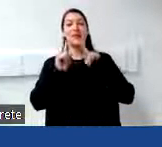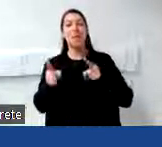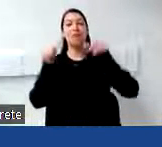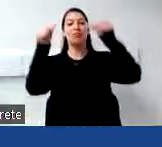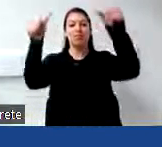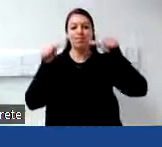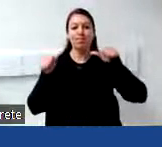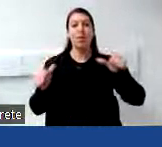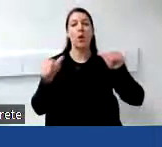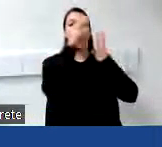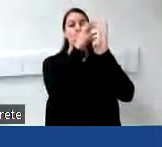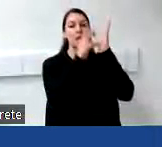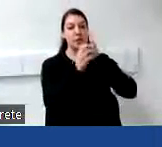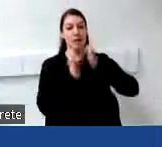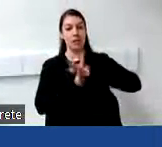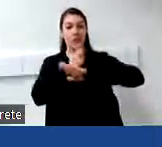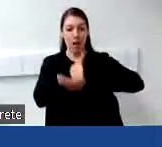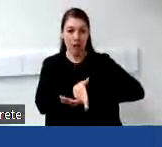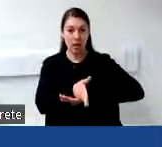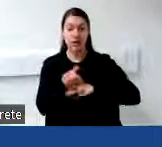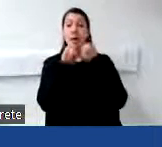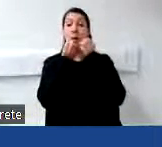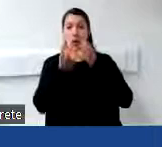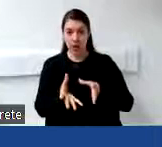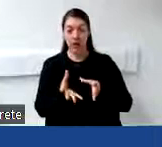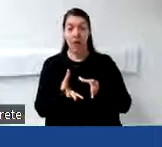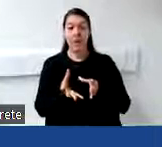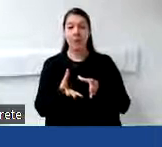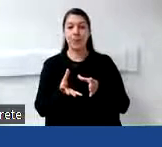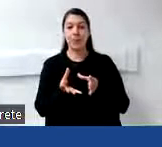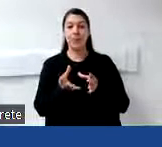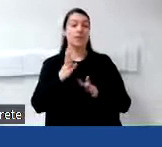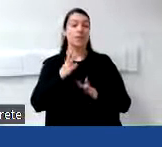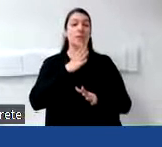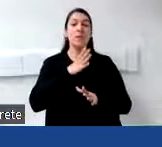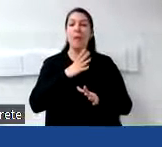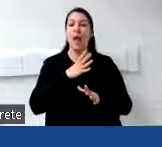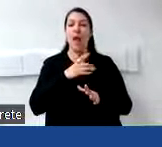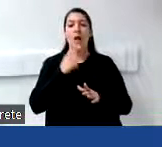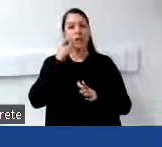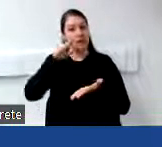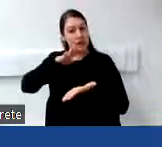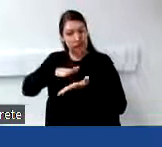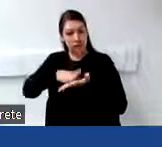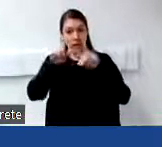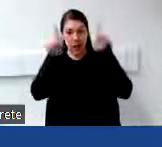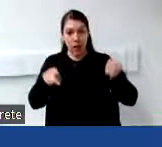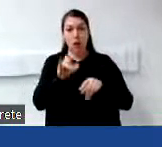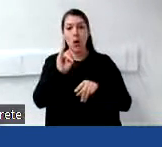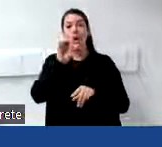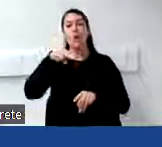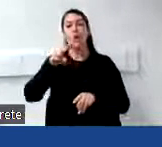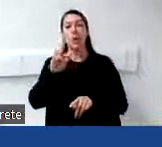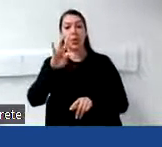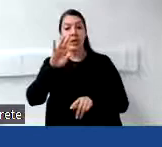Señalizaciones con símbolo gráfico de accesibilidad, ¿no? Está bueno, hay una certificación que realiza UNIR, que es gratuita,